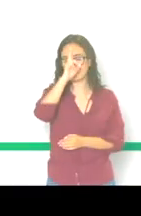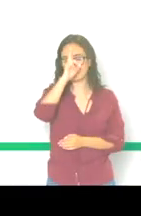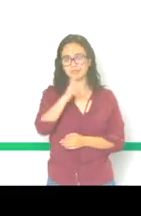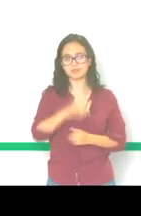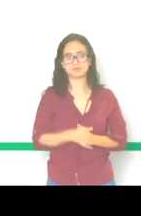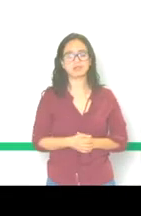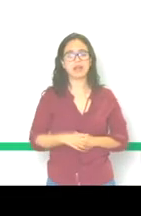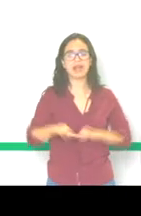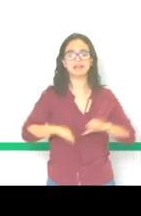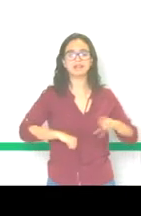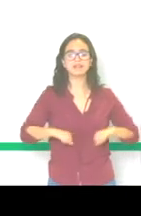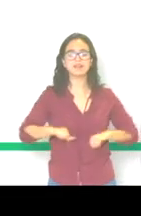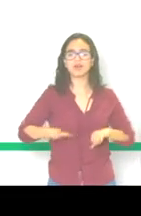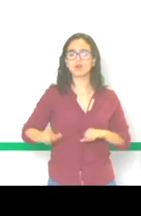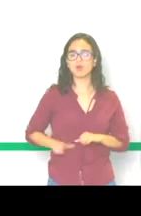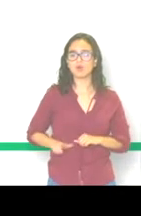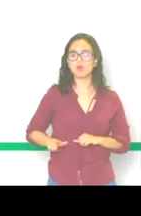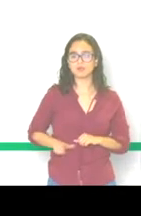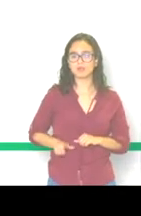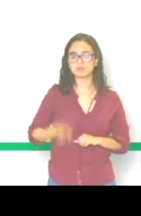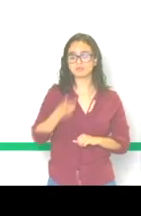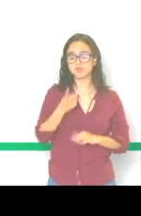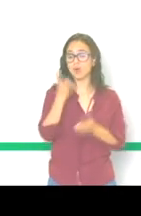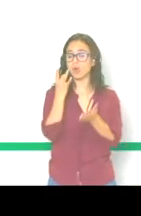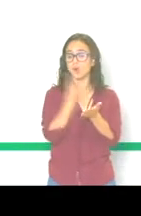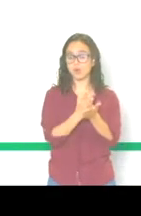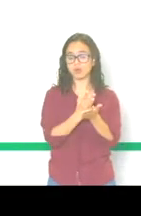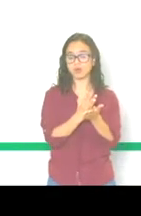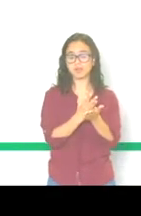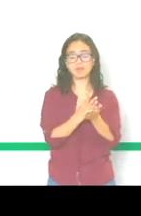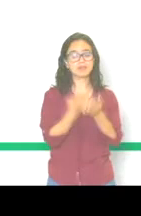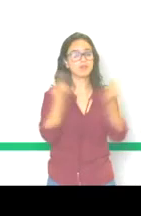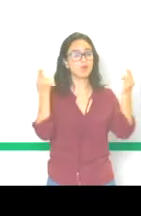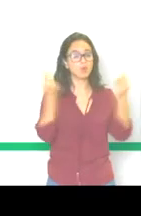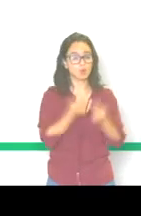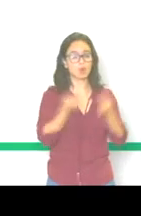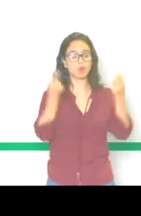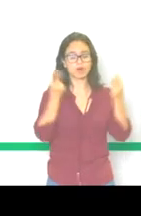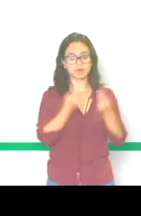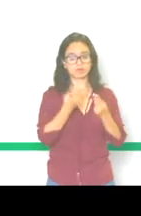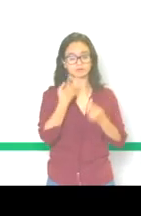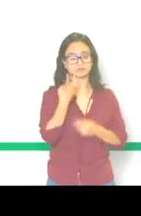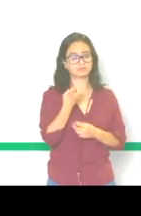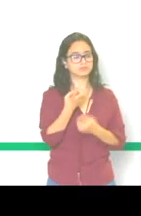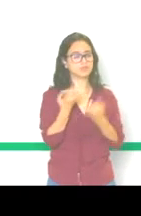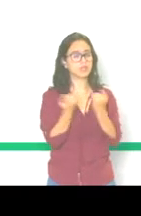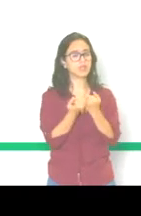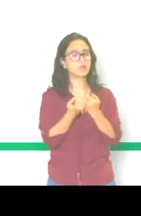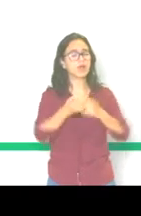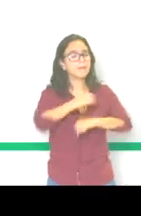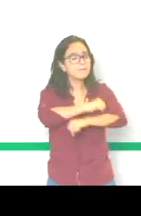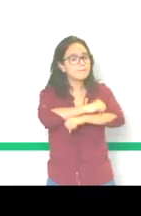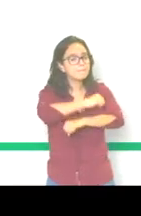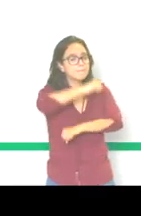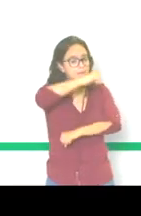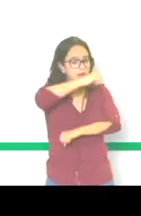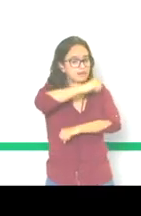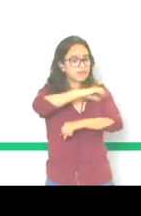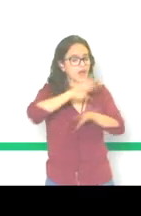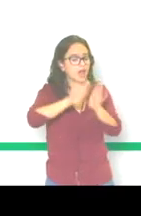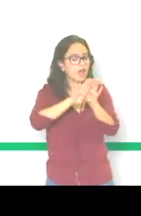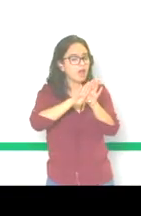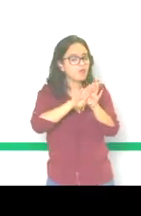actividades gubernamentales únicamente permanecen abiertas las esenciales y servicio en ventanilla, se tiene